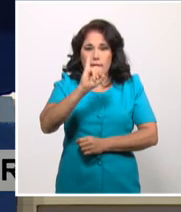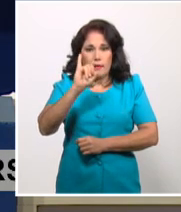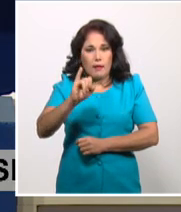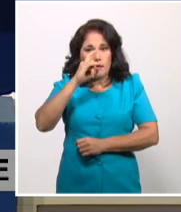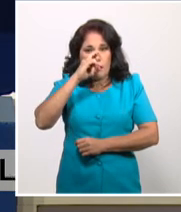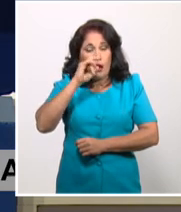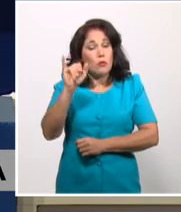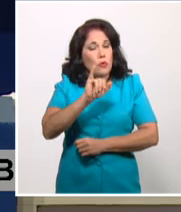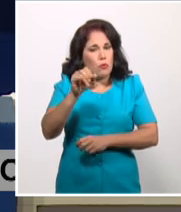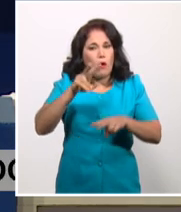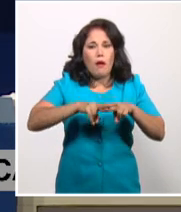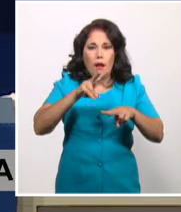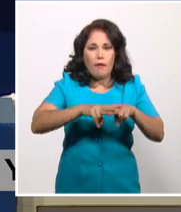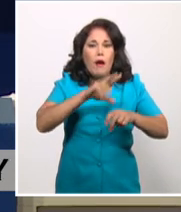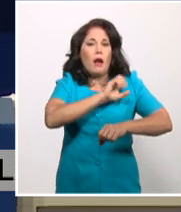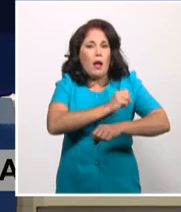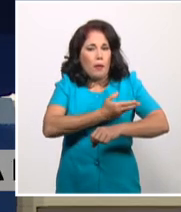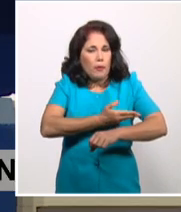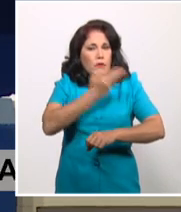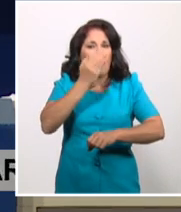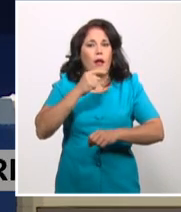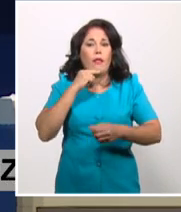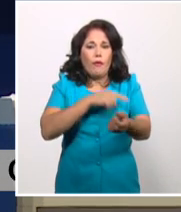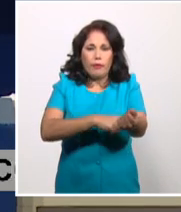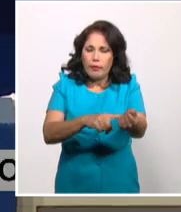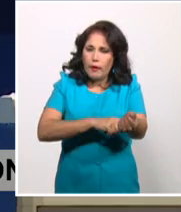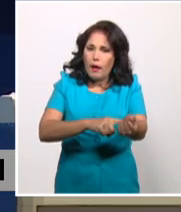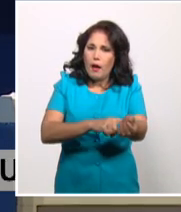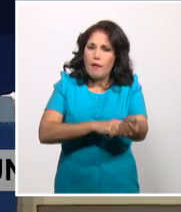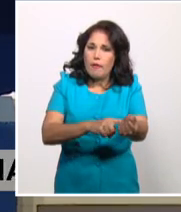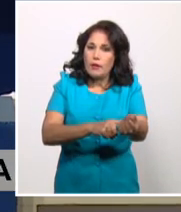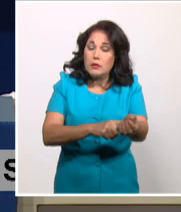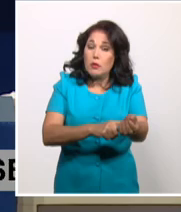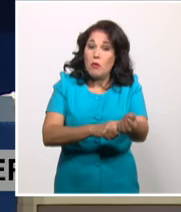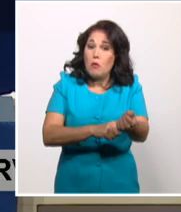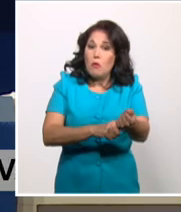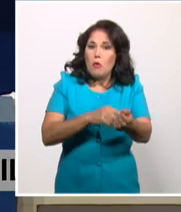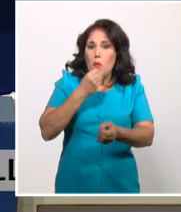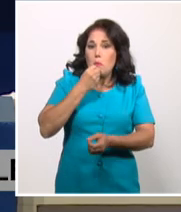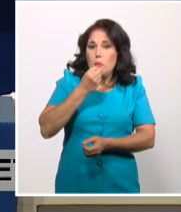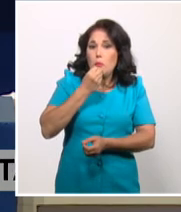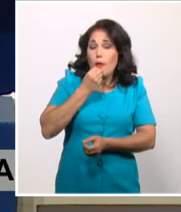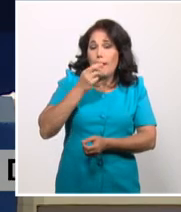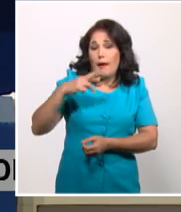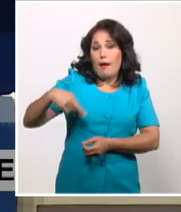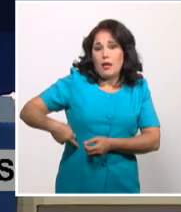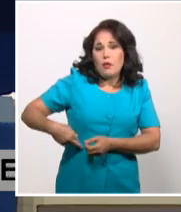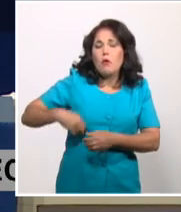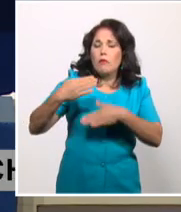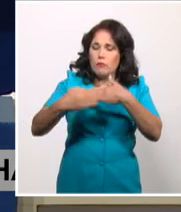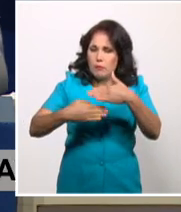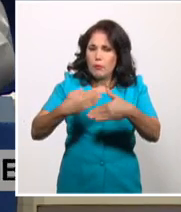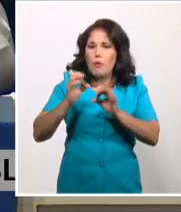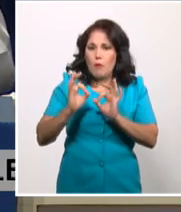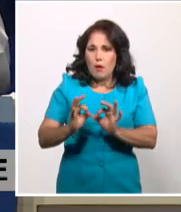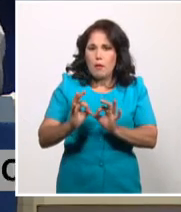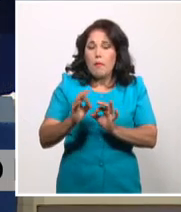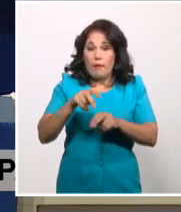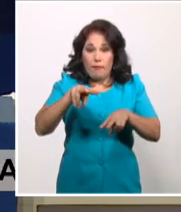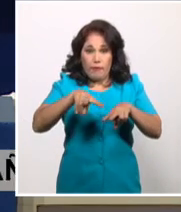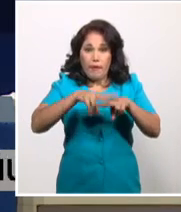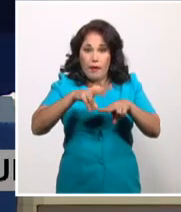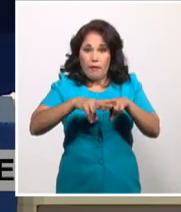también de La Habana, con hipertensión arterial, diabetes mellitus e insuficiencia córtico suprarrenal, de aquí de La Habana, como dije,